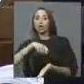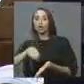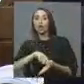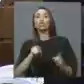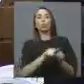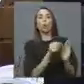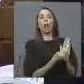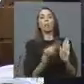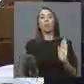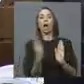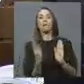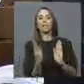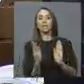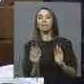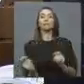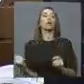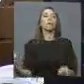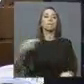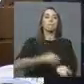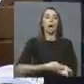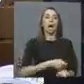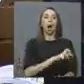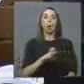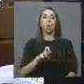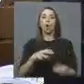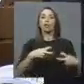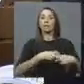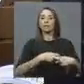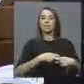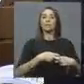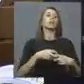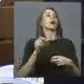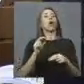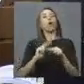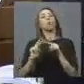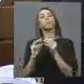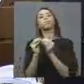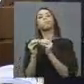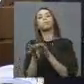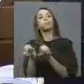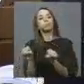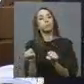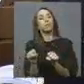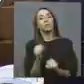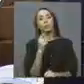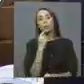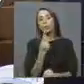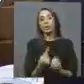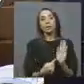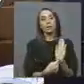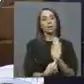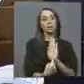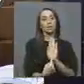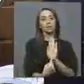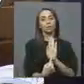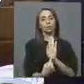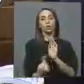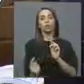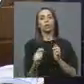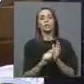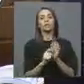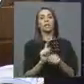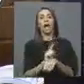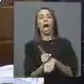que se negocian pagando la cuota sindical obviamente o con arreino. Pero esto digámoslo con claridad es una afiliación